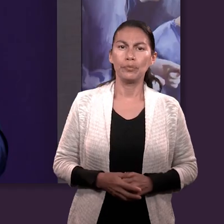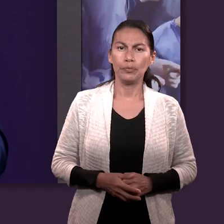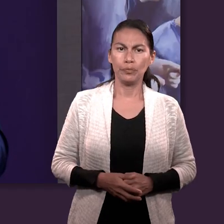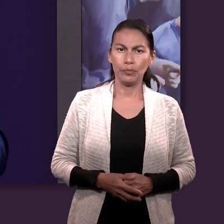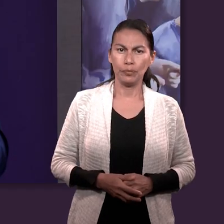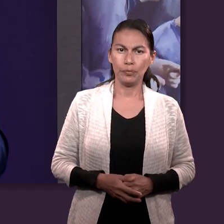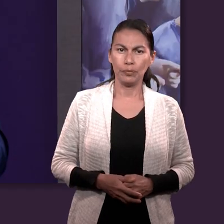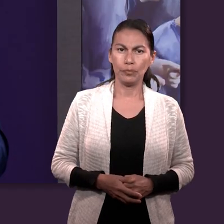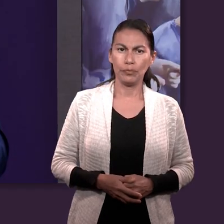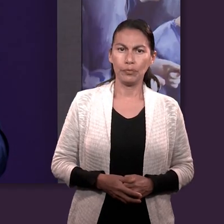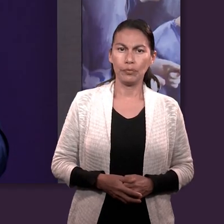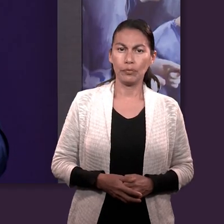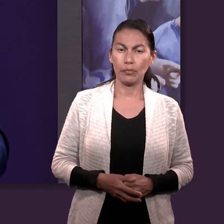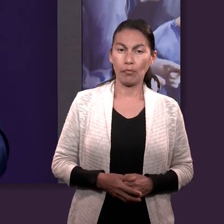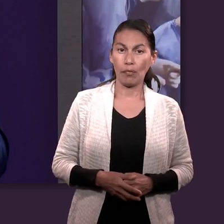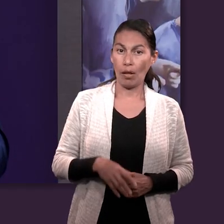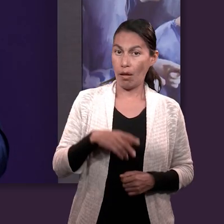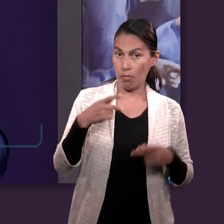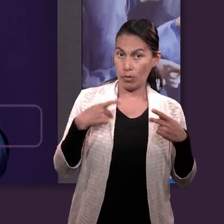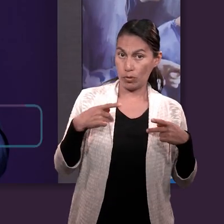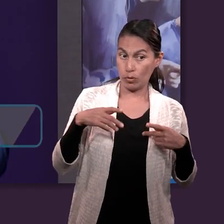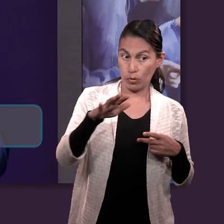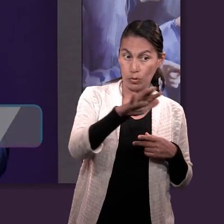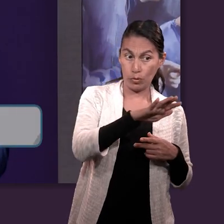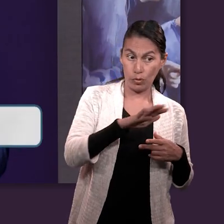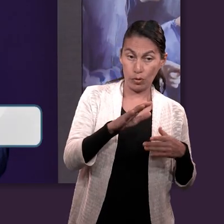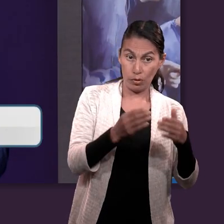El